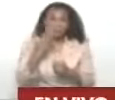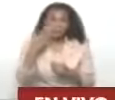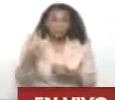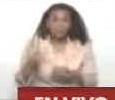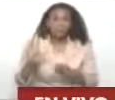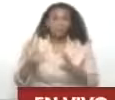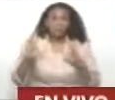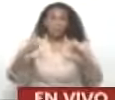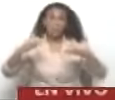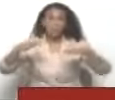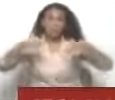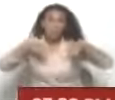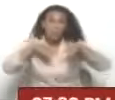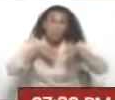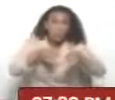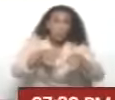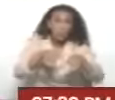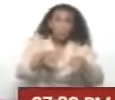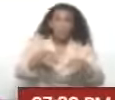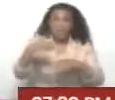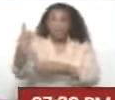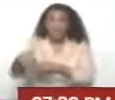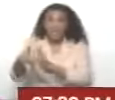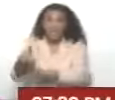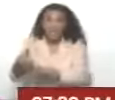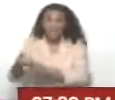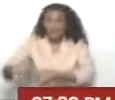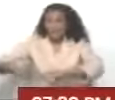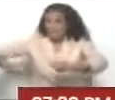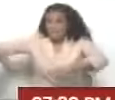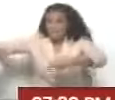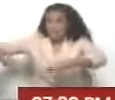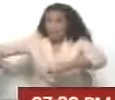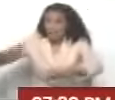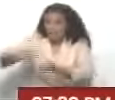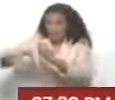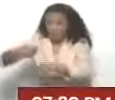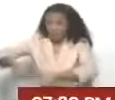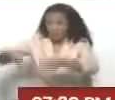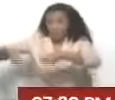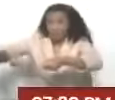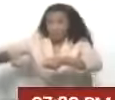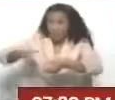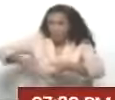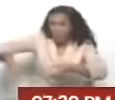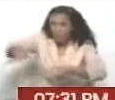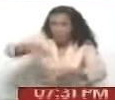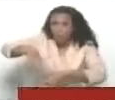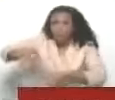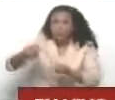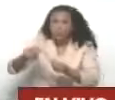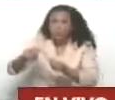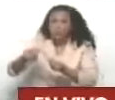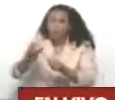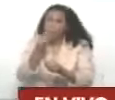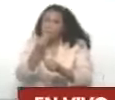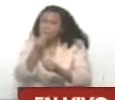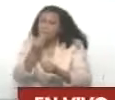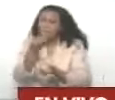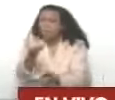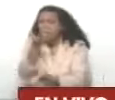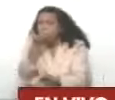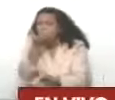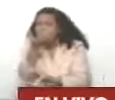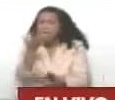Cuando agarramos a la derecha hacia el mercadito que está ahí, ahí mucha gente comiendo perro